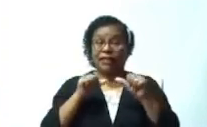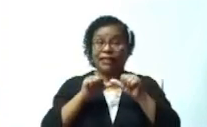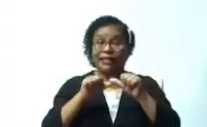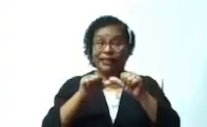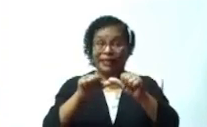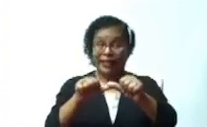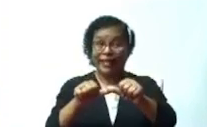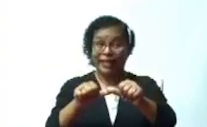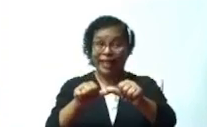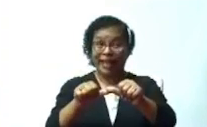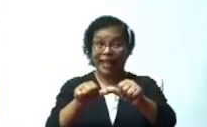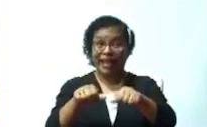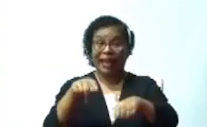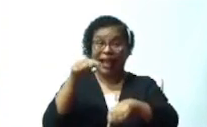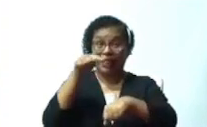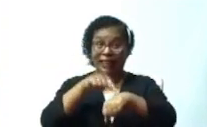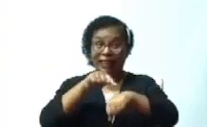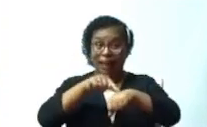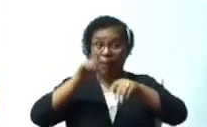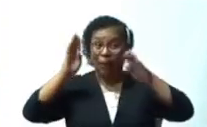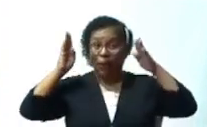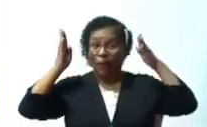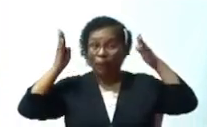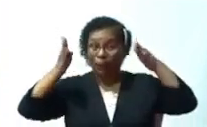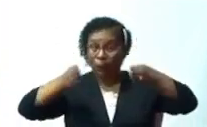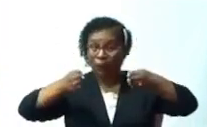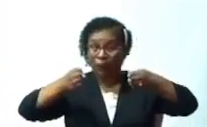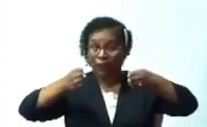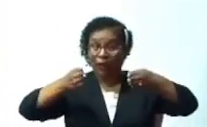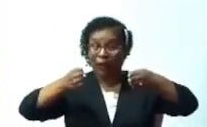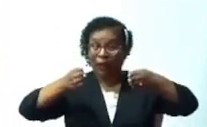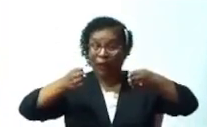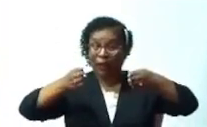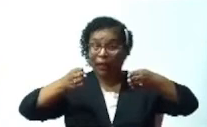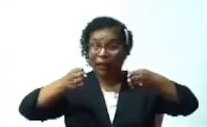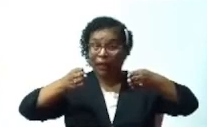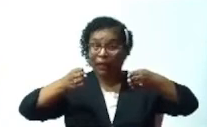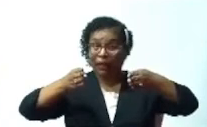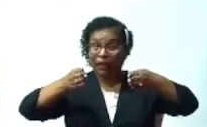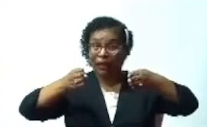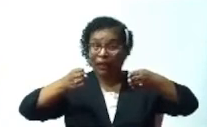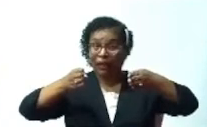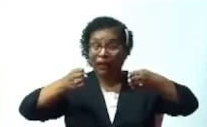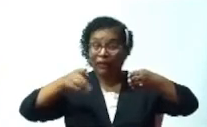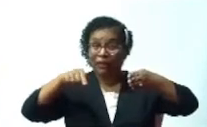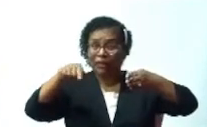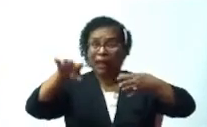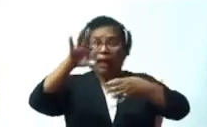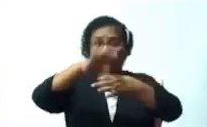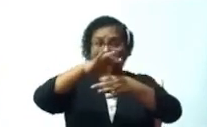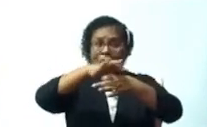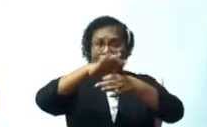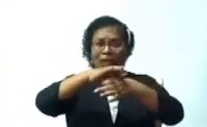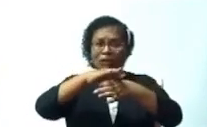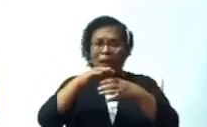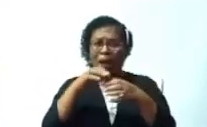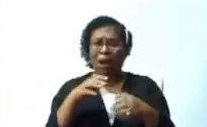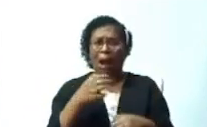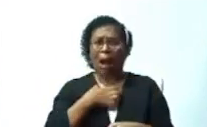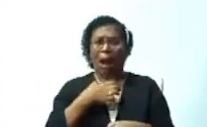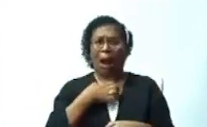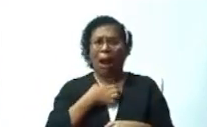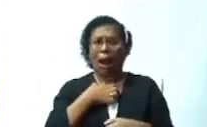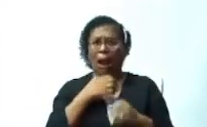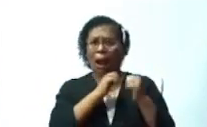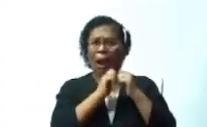aquella malaconstruida leyenda que se intentó levantar del proceso electoral pasado, porque